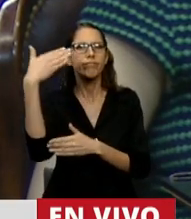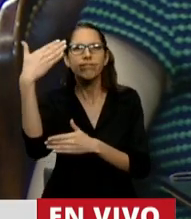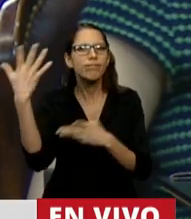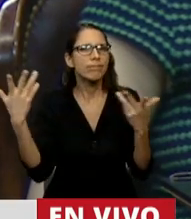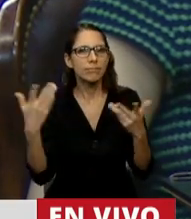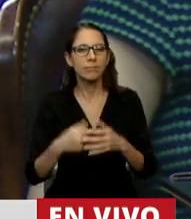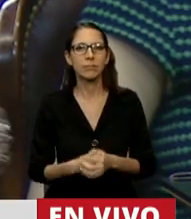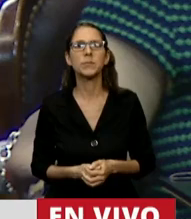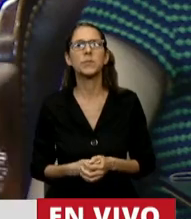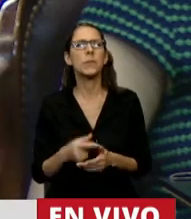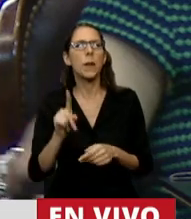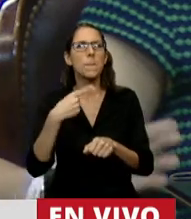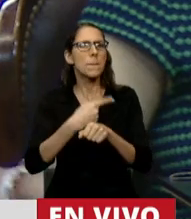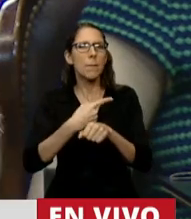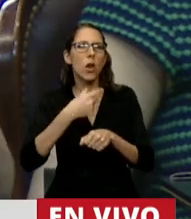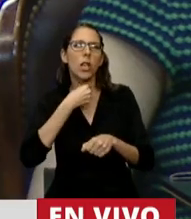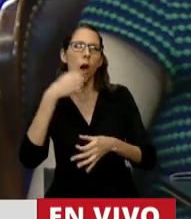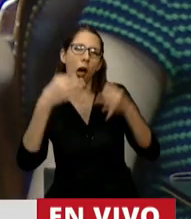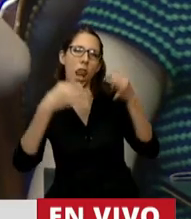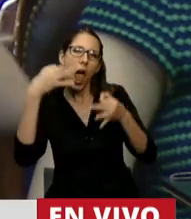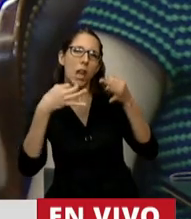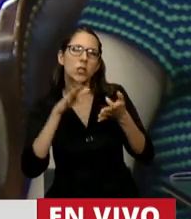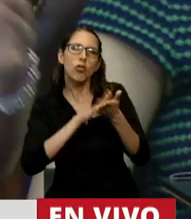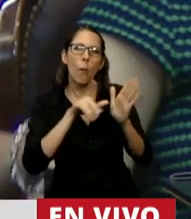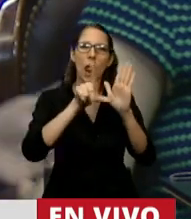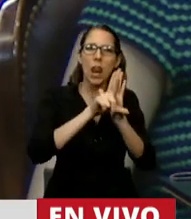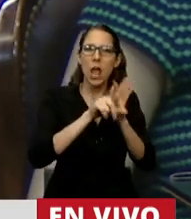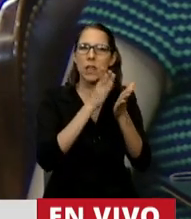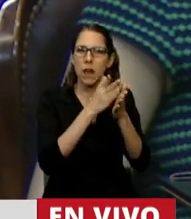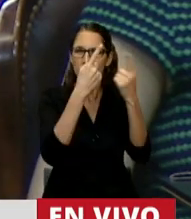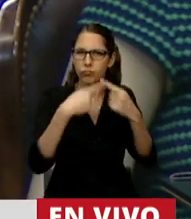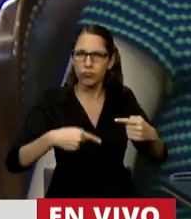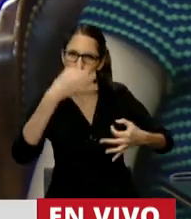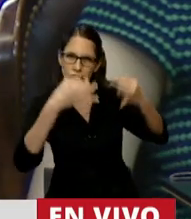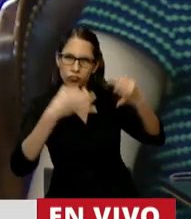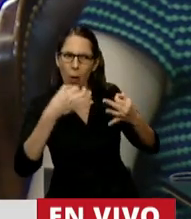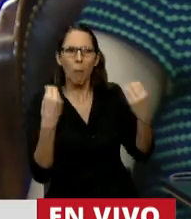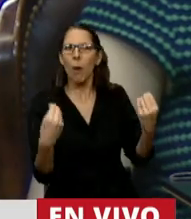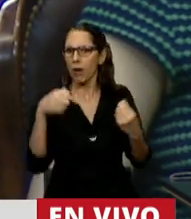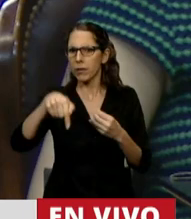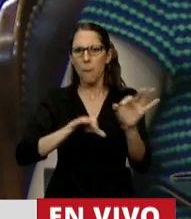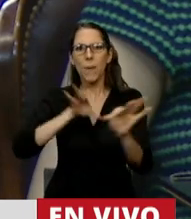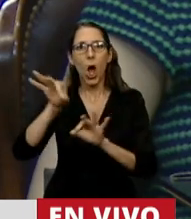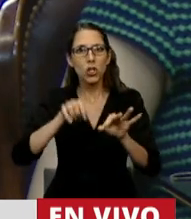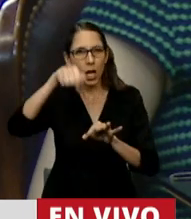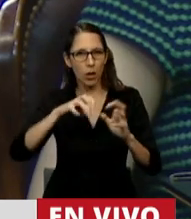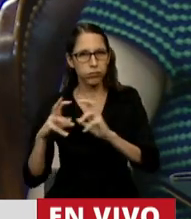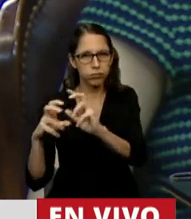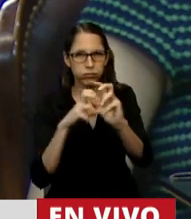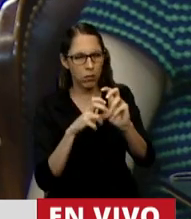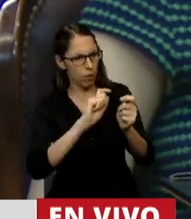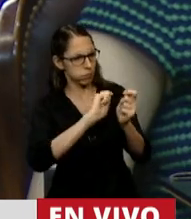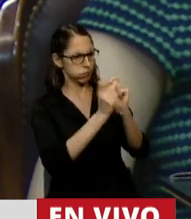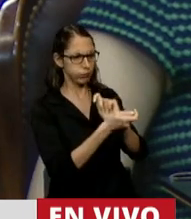pequeñísimo análisis jurídico acerca de la adecuación de este proyecto que estamos tratando con la legislación